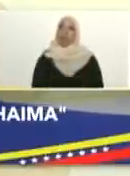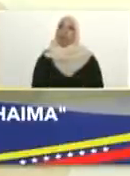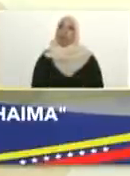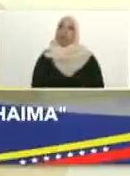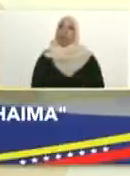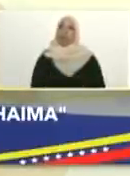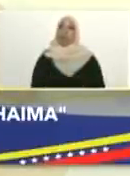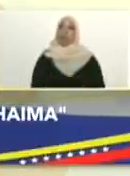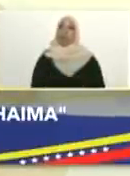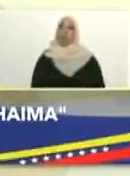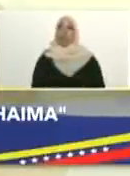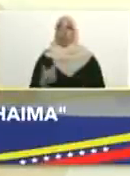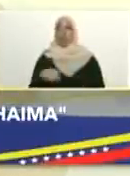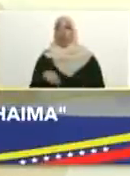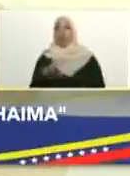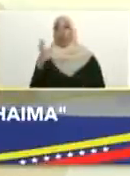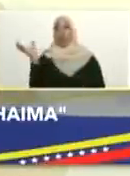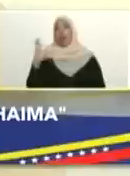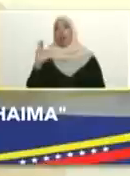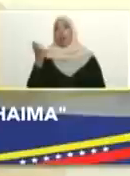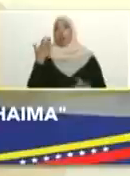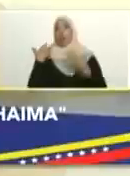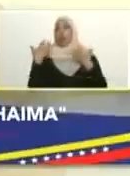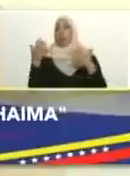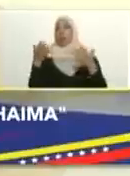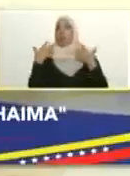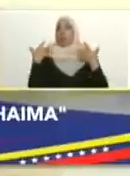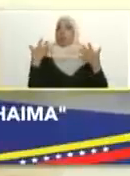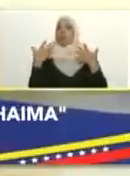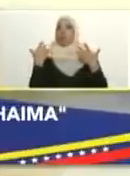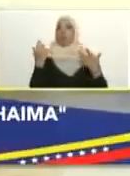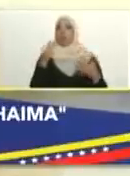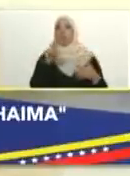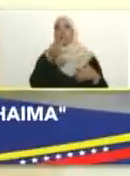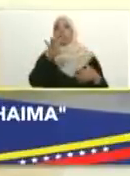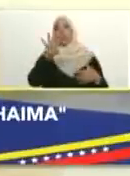la calor, o en Caracas le dicen el calor, estaba pegando 34